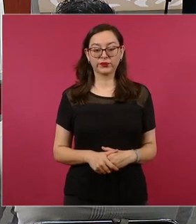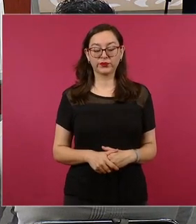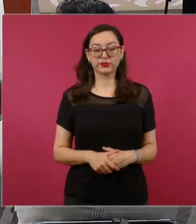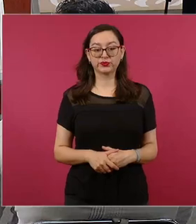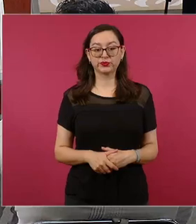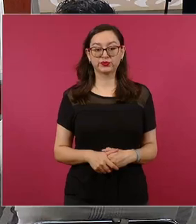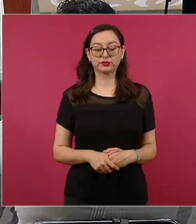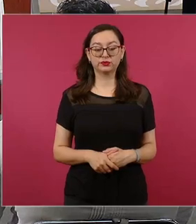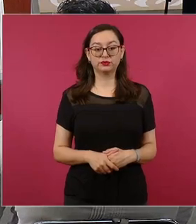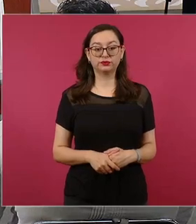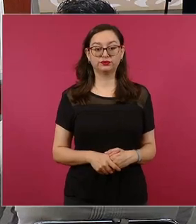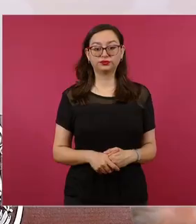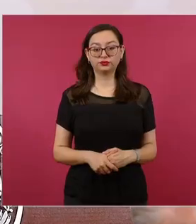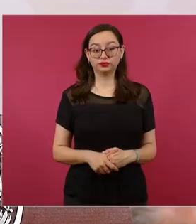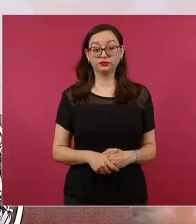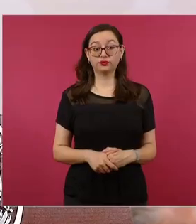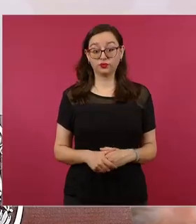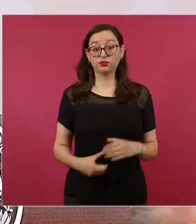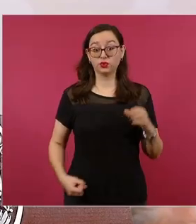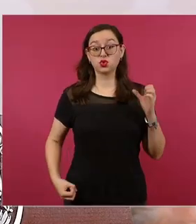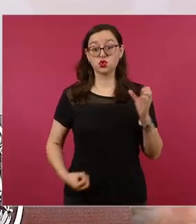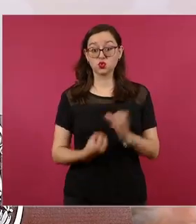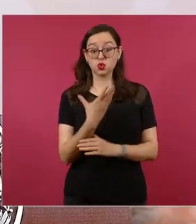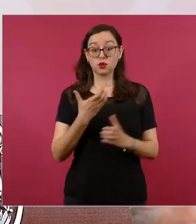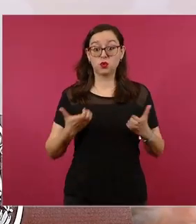nuevo por estos dos puentes